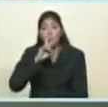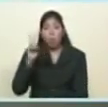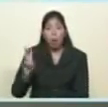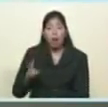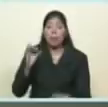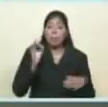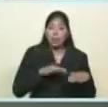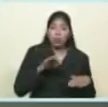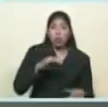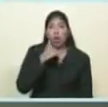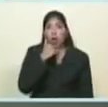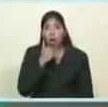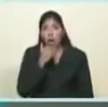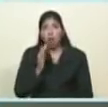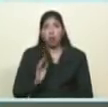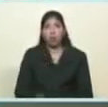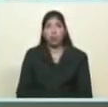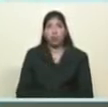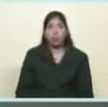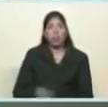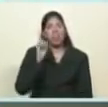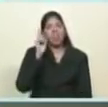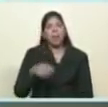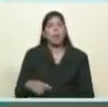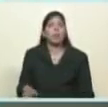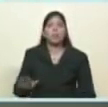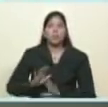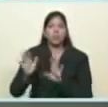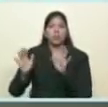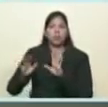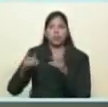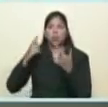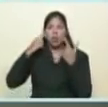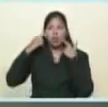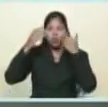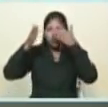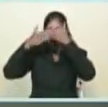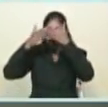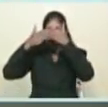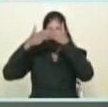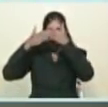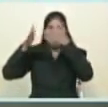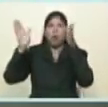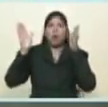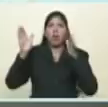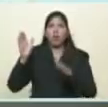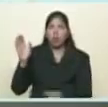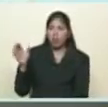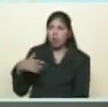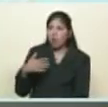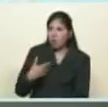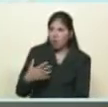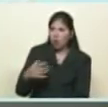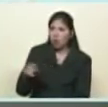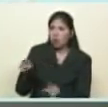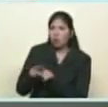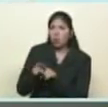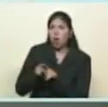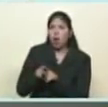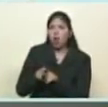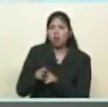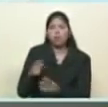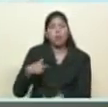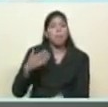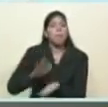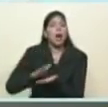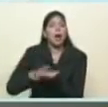país, pero además romper los esquemas internacionales. Ah, son buenos para cobrarnos, pero Venezuela